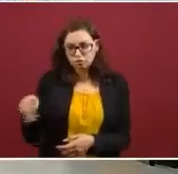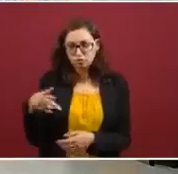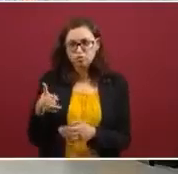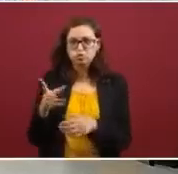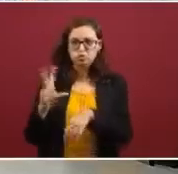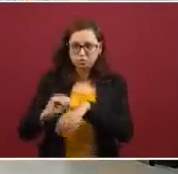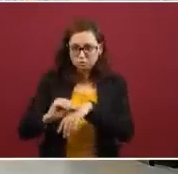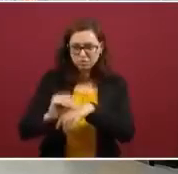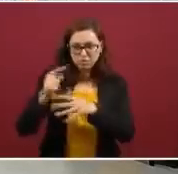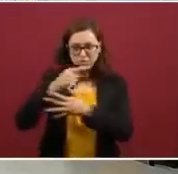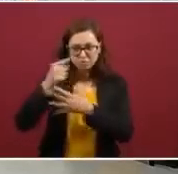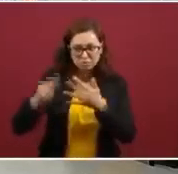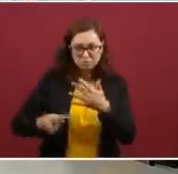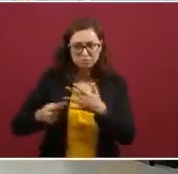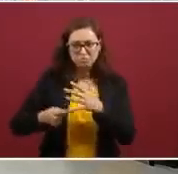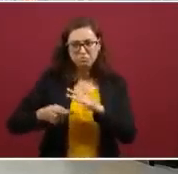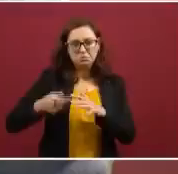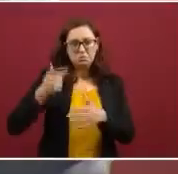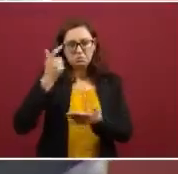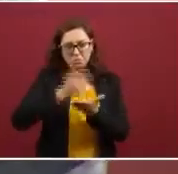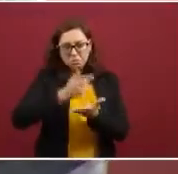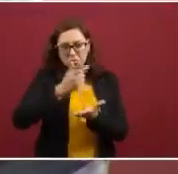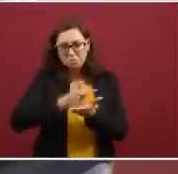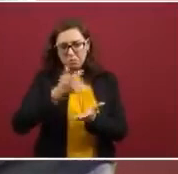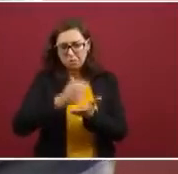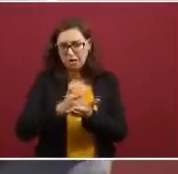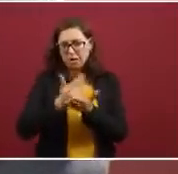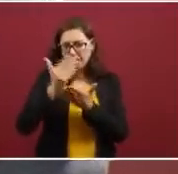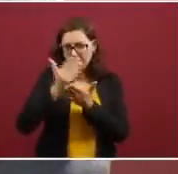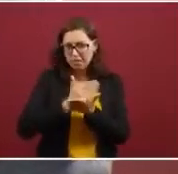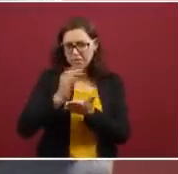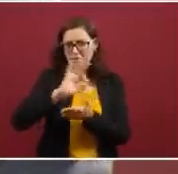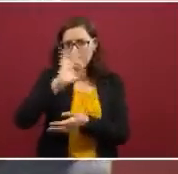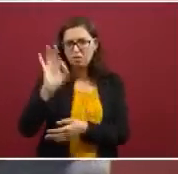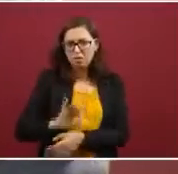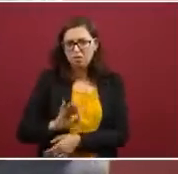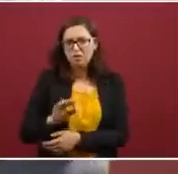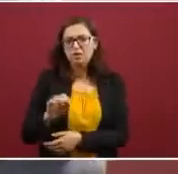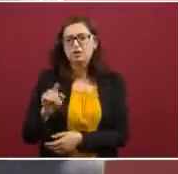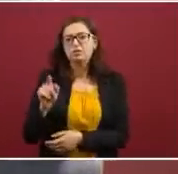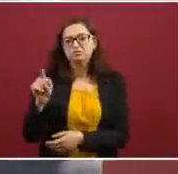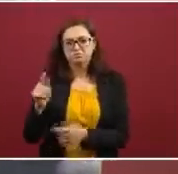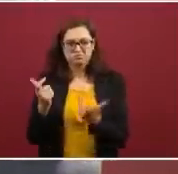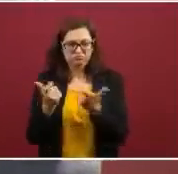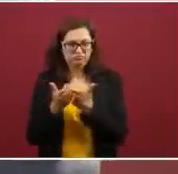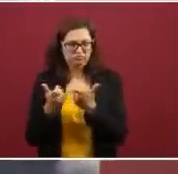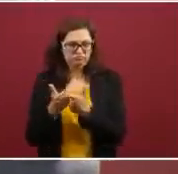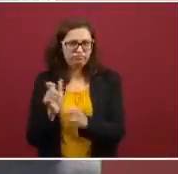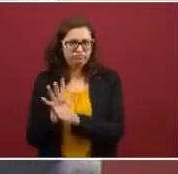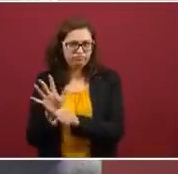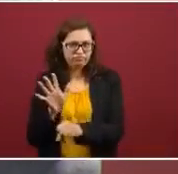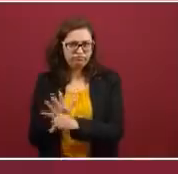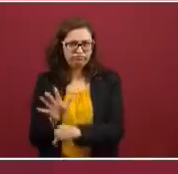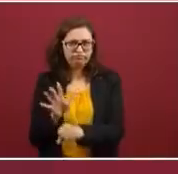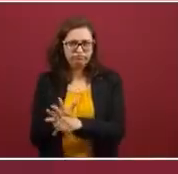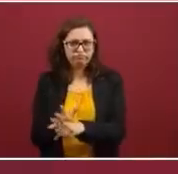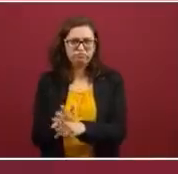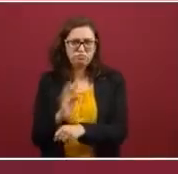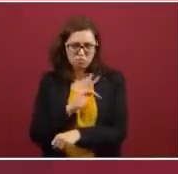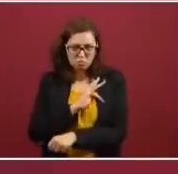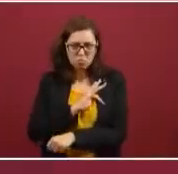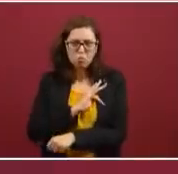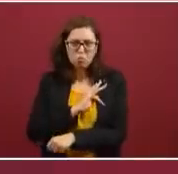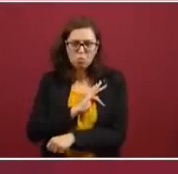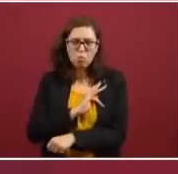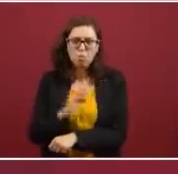derechos, lo cual le va a dar más autonomía económica para que